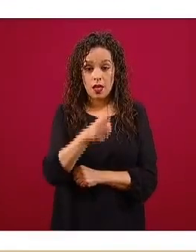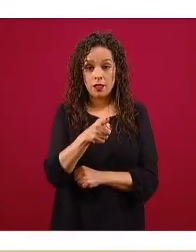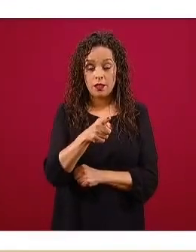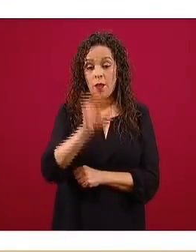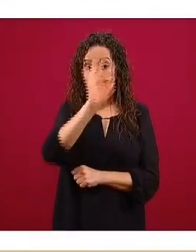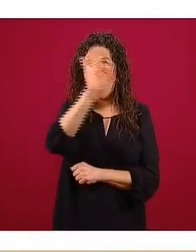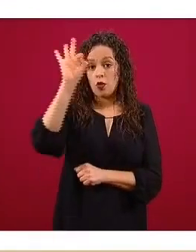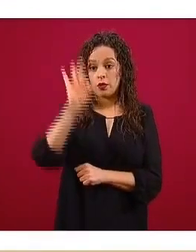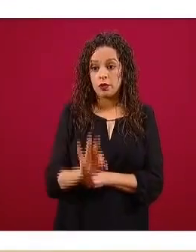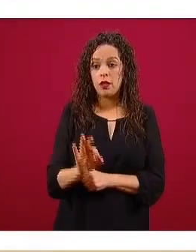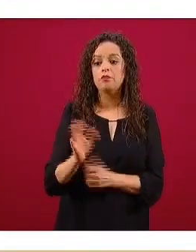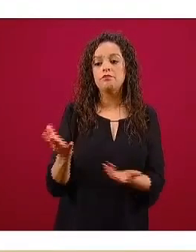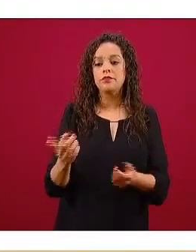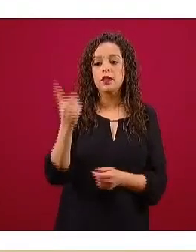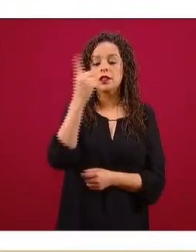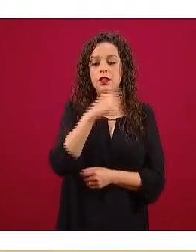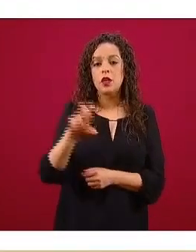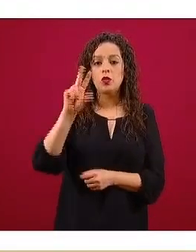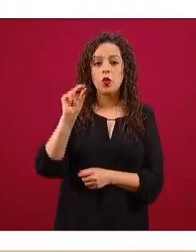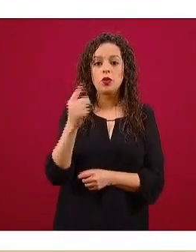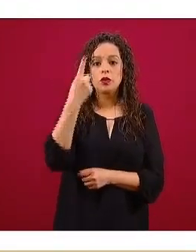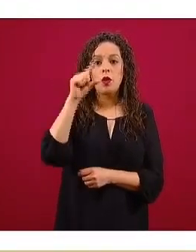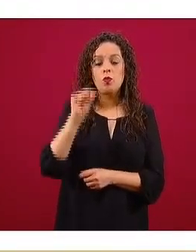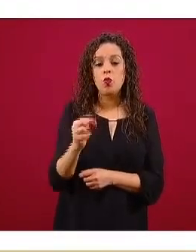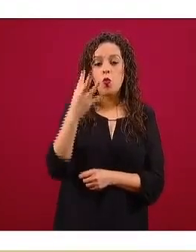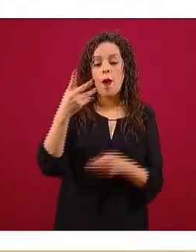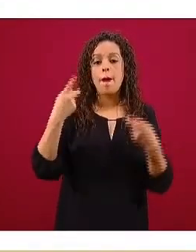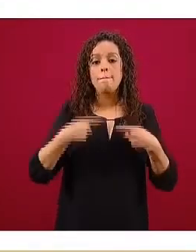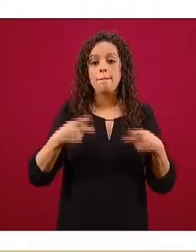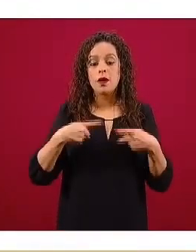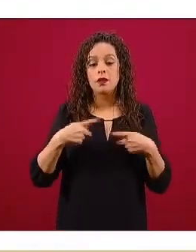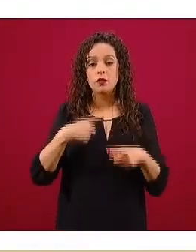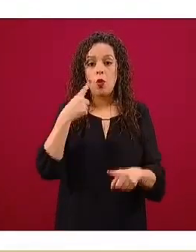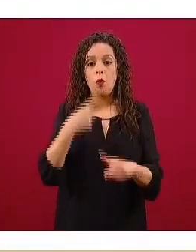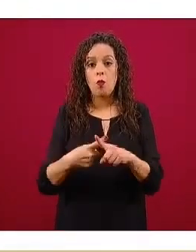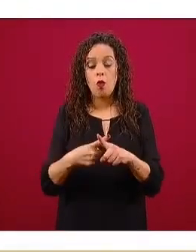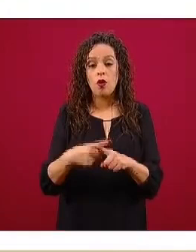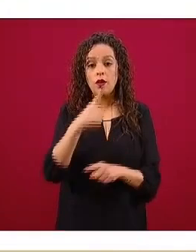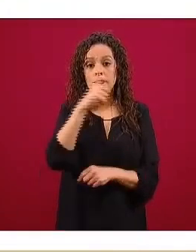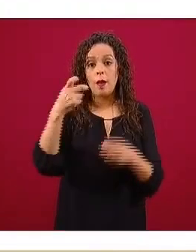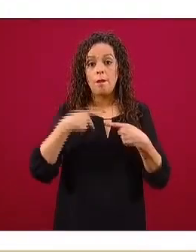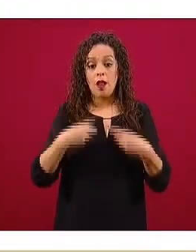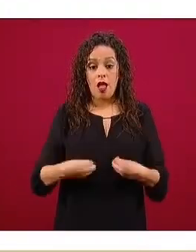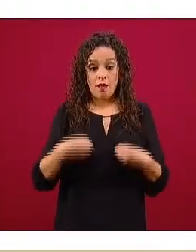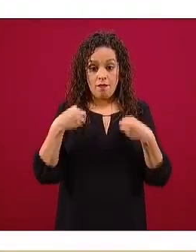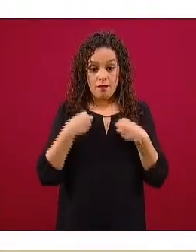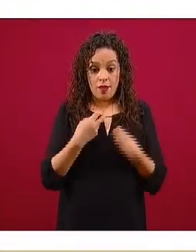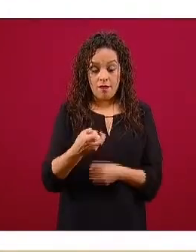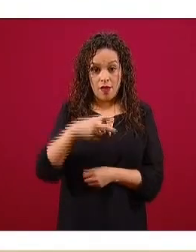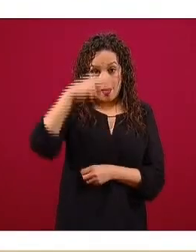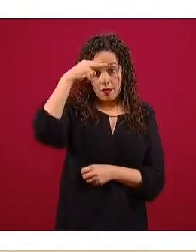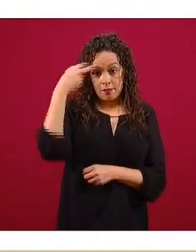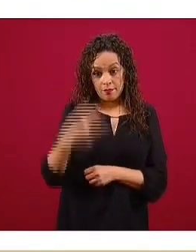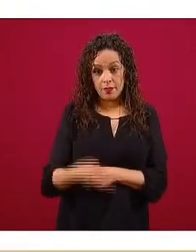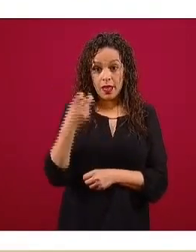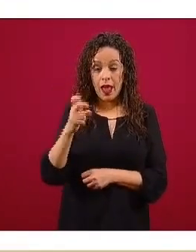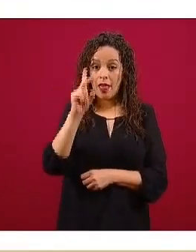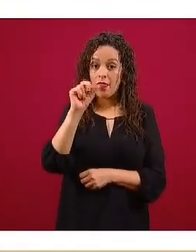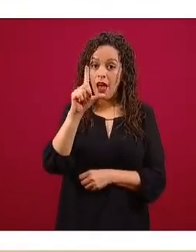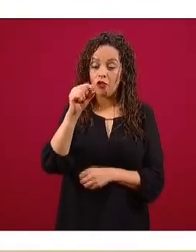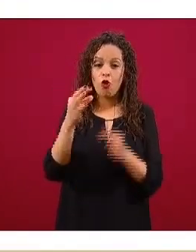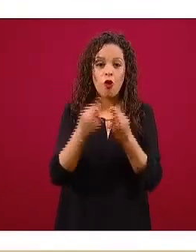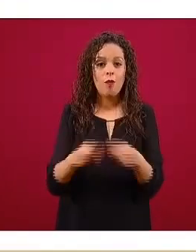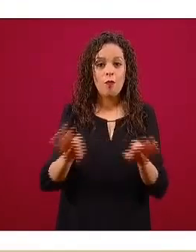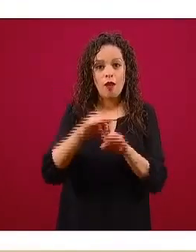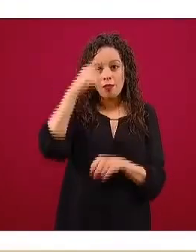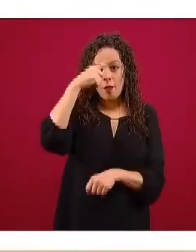de 181.4 personas por cada 100.000 habitantes en México. Este es un dato que en su momento sirve para